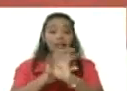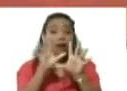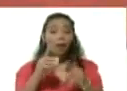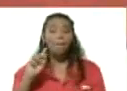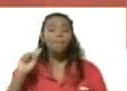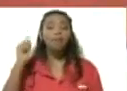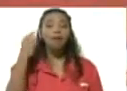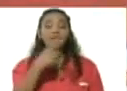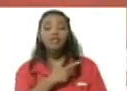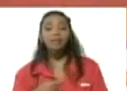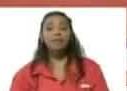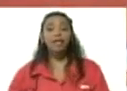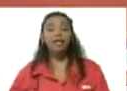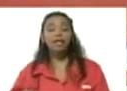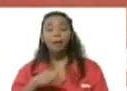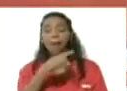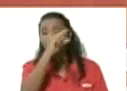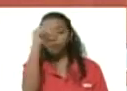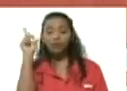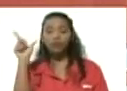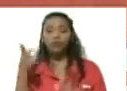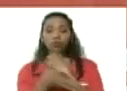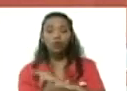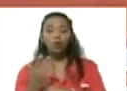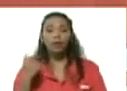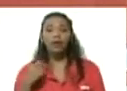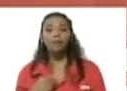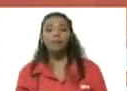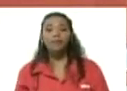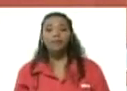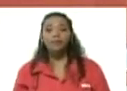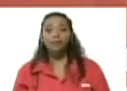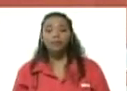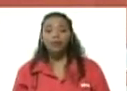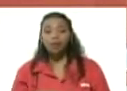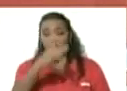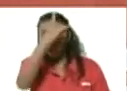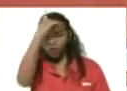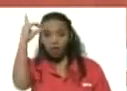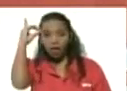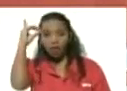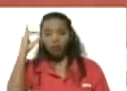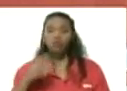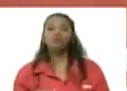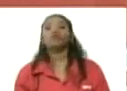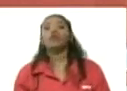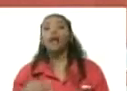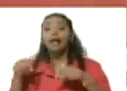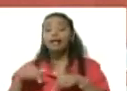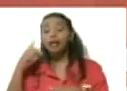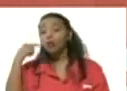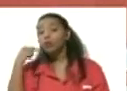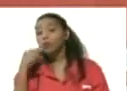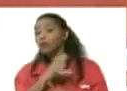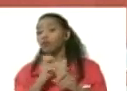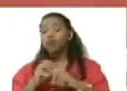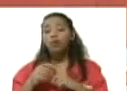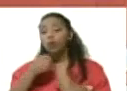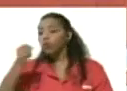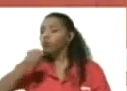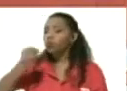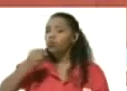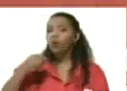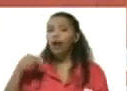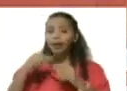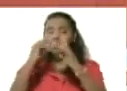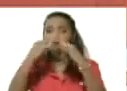primer vicepresidente del Partido Socialista Unido de Venezuela, Diosdado Cabello, en esta acostumbrada rueda de prensa de la